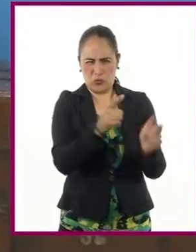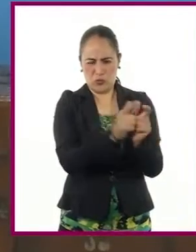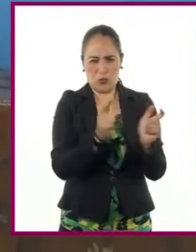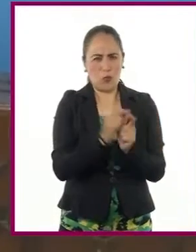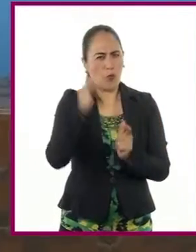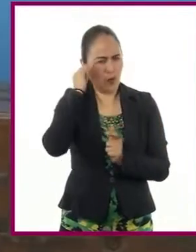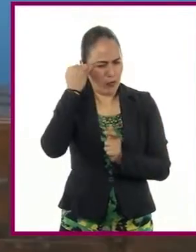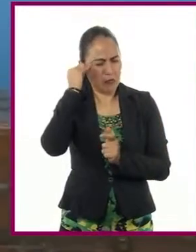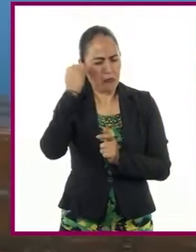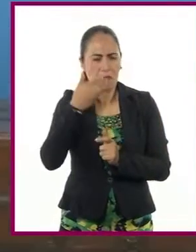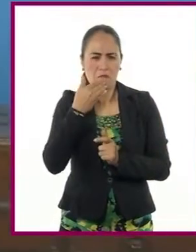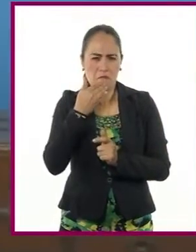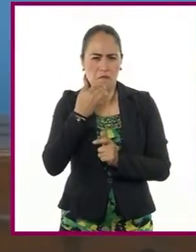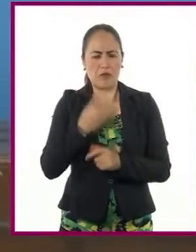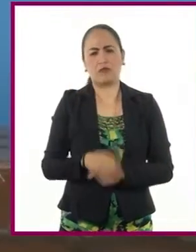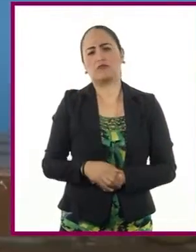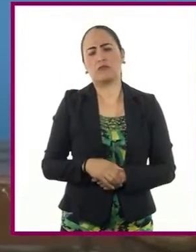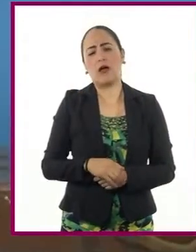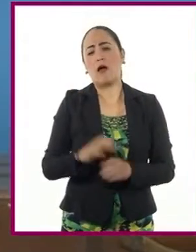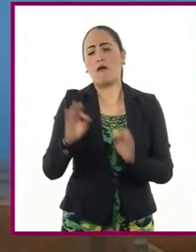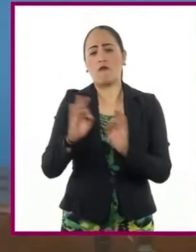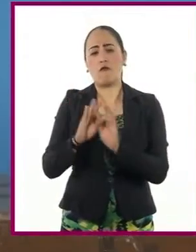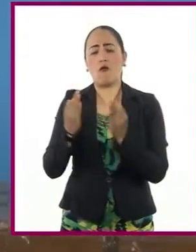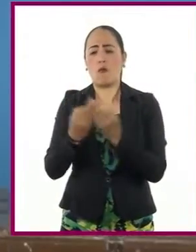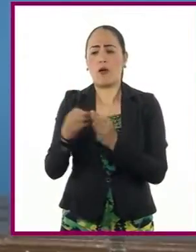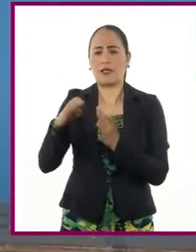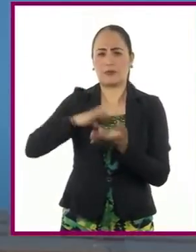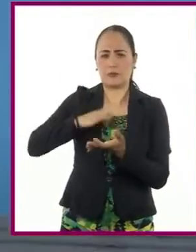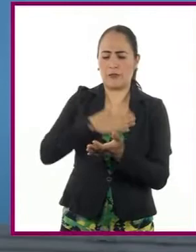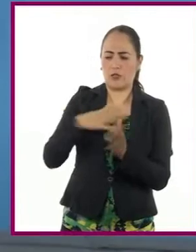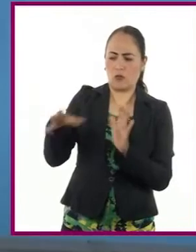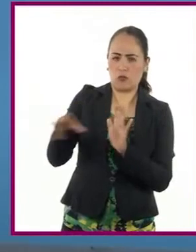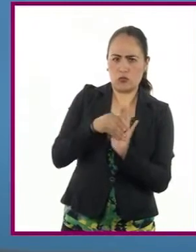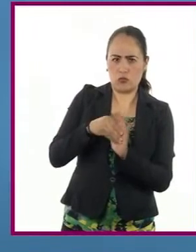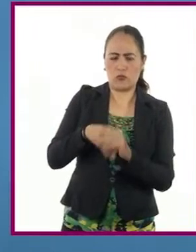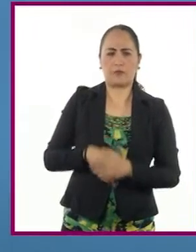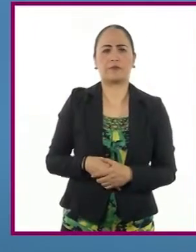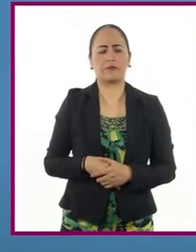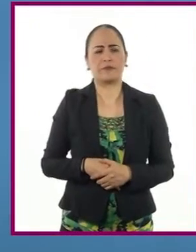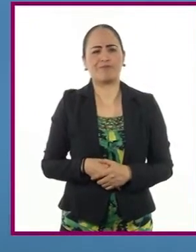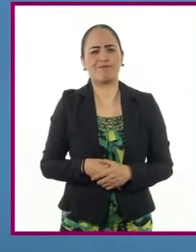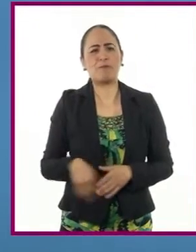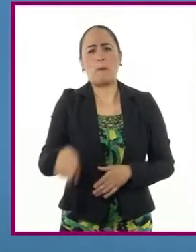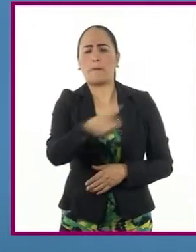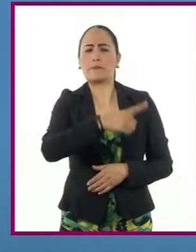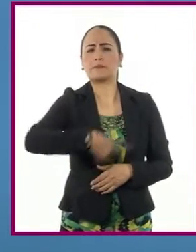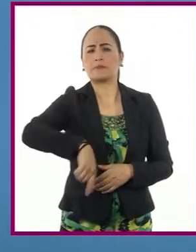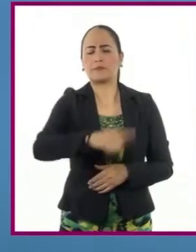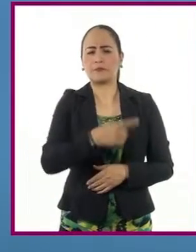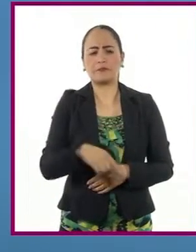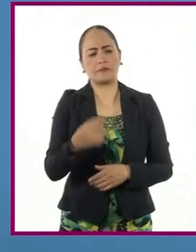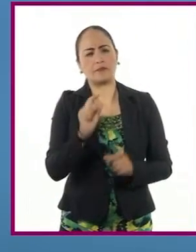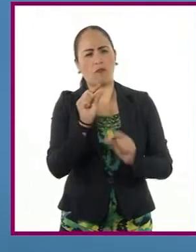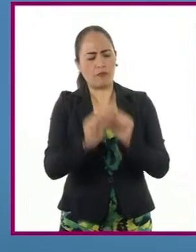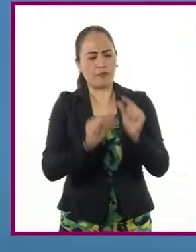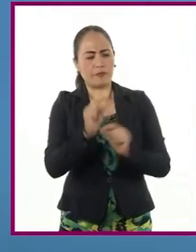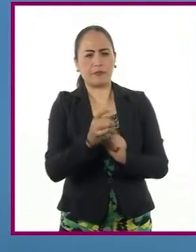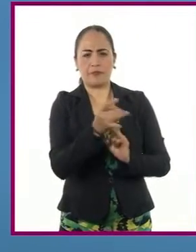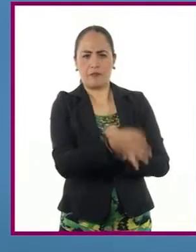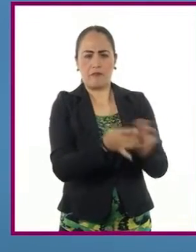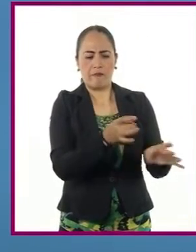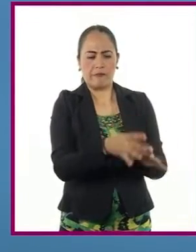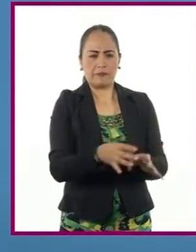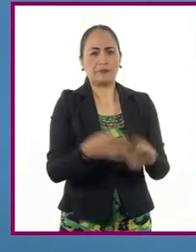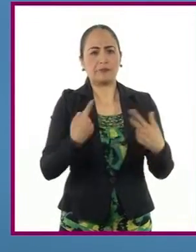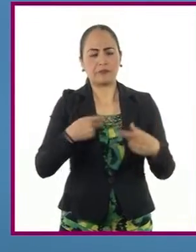pueblos, según el modelo español, y actuaron como intermediarios y auxiliares de la colonización,